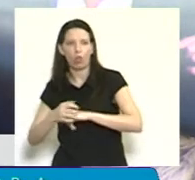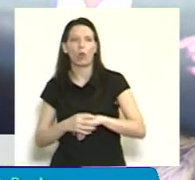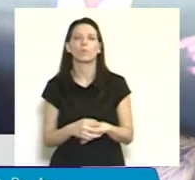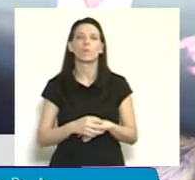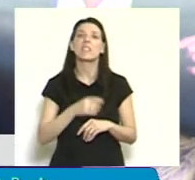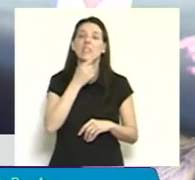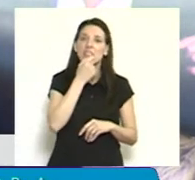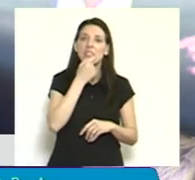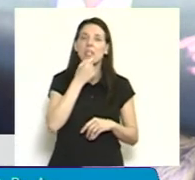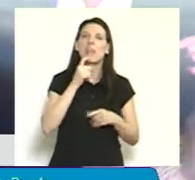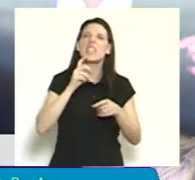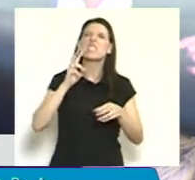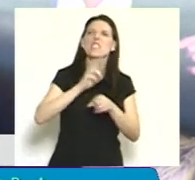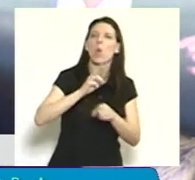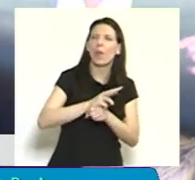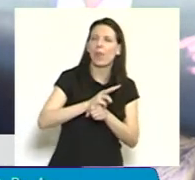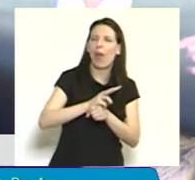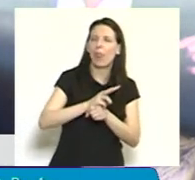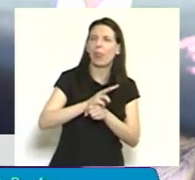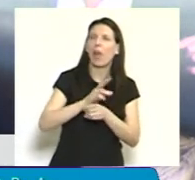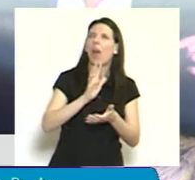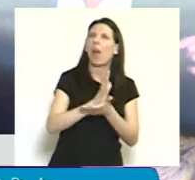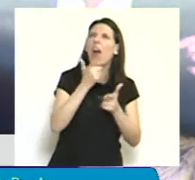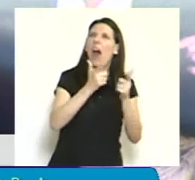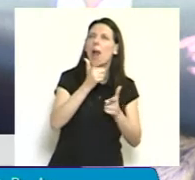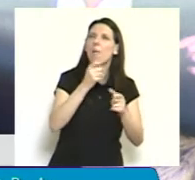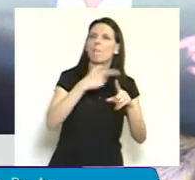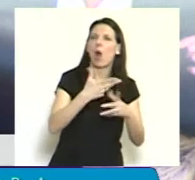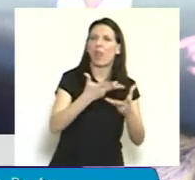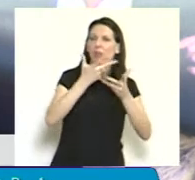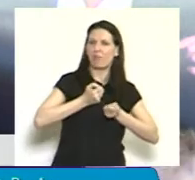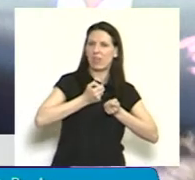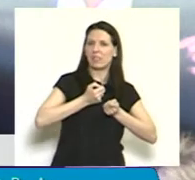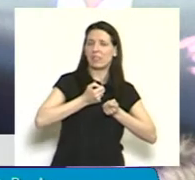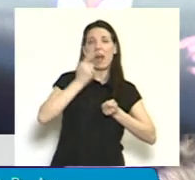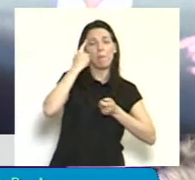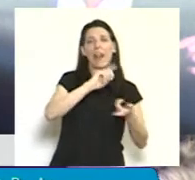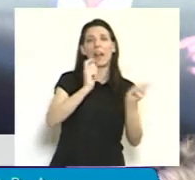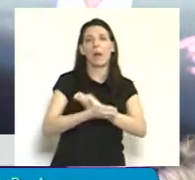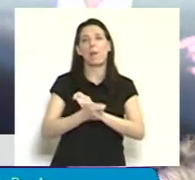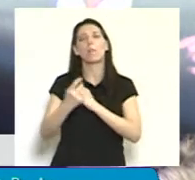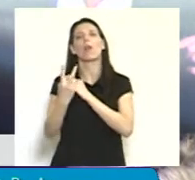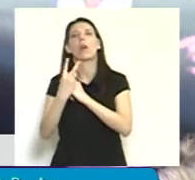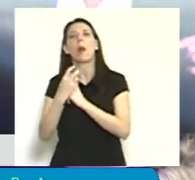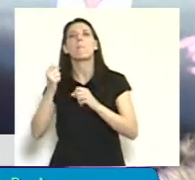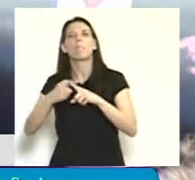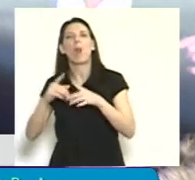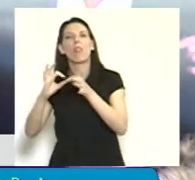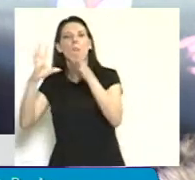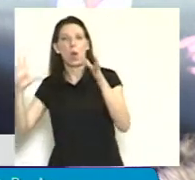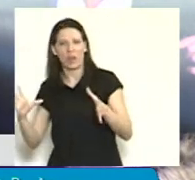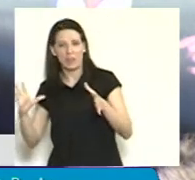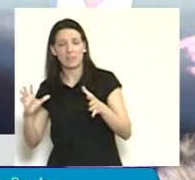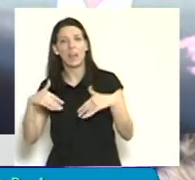de seguridad pensada en materia de defensa hacia una de seguridad democrática. Por lo tanto, redefinir